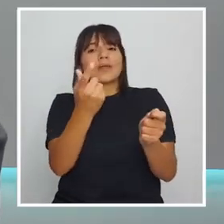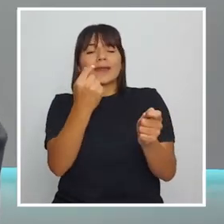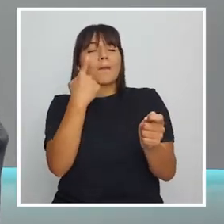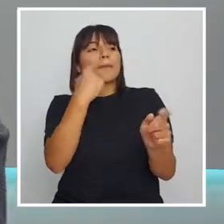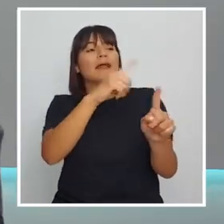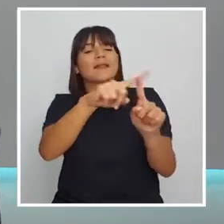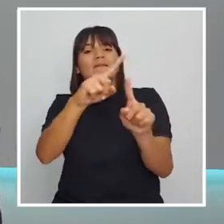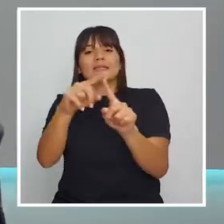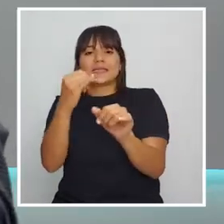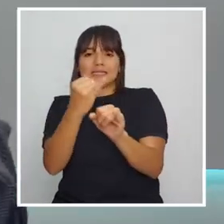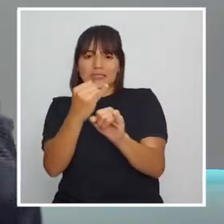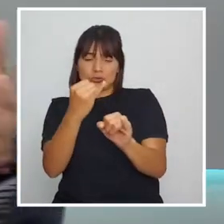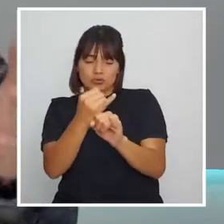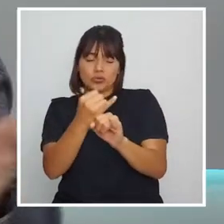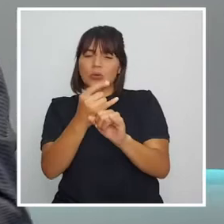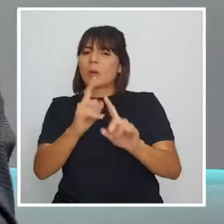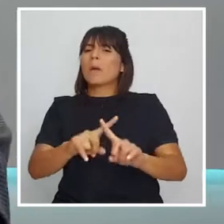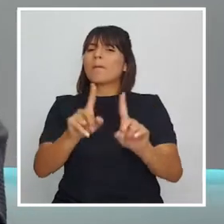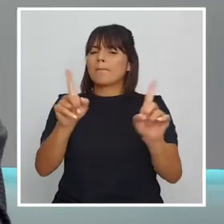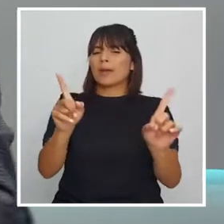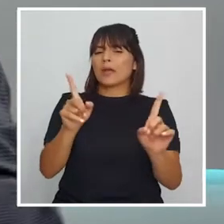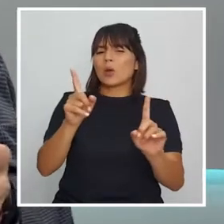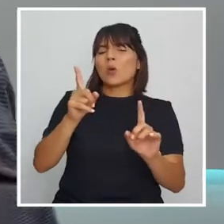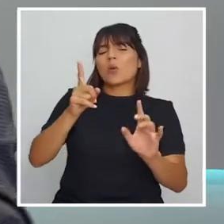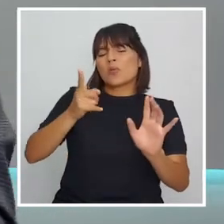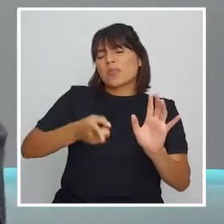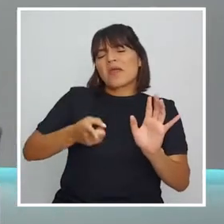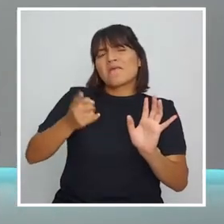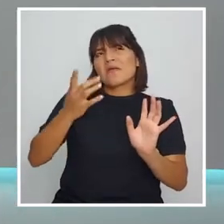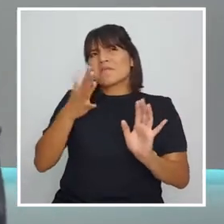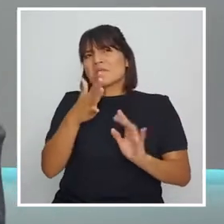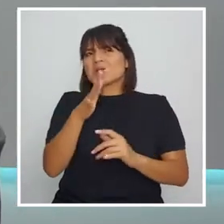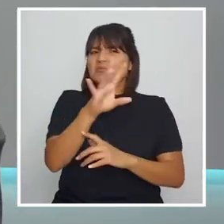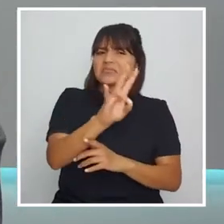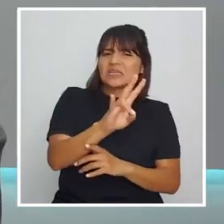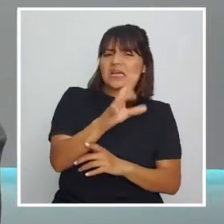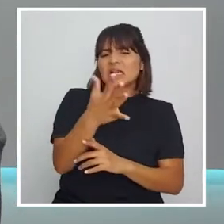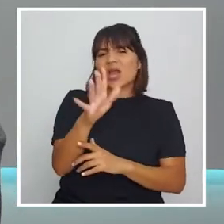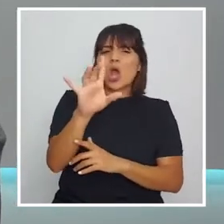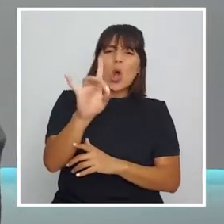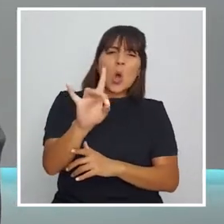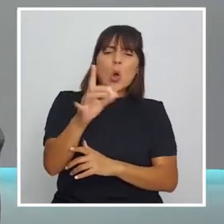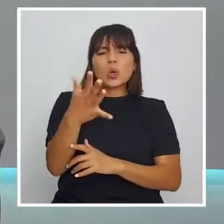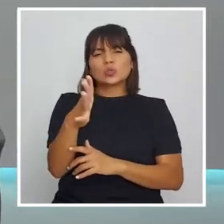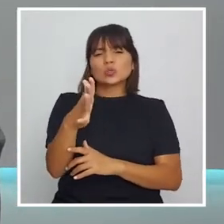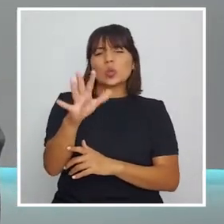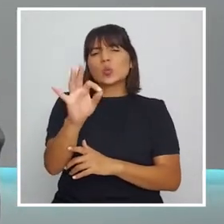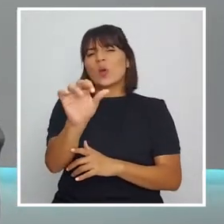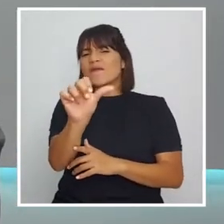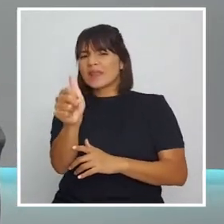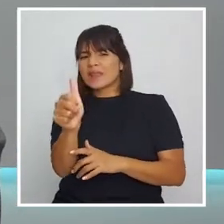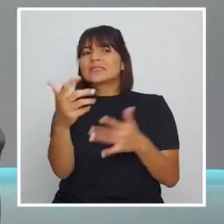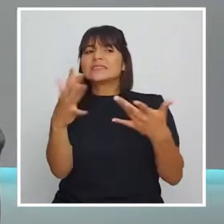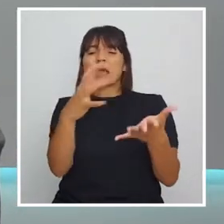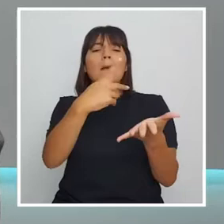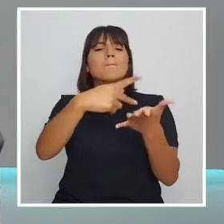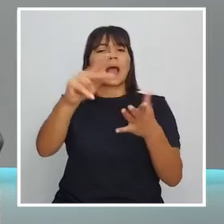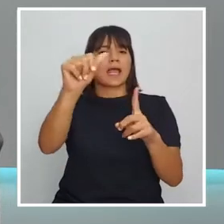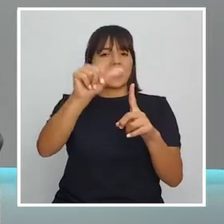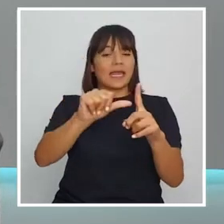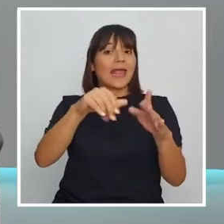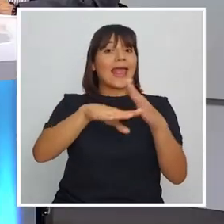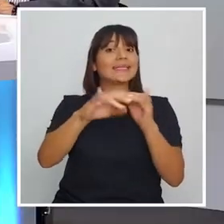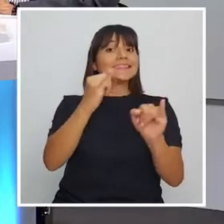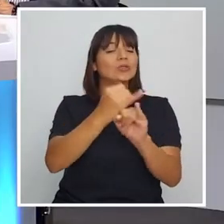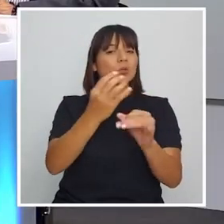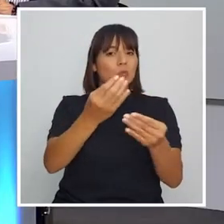instituciones, pero debería pensarse que en 7, 8, 10 de mes ya debiera la gente estar recibiendo el aguinaldo. En el